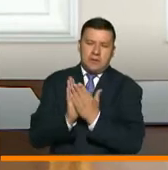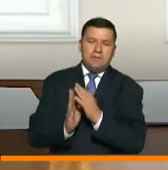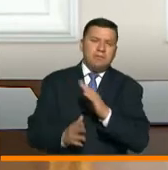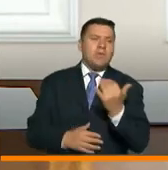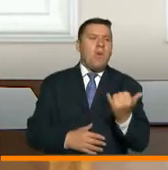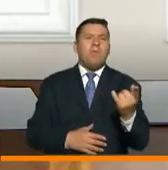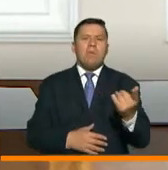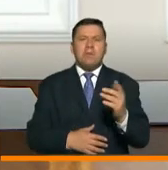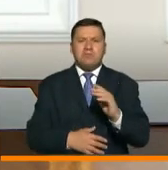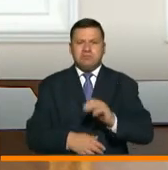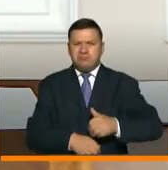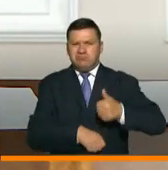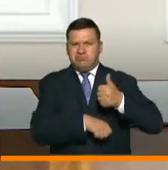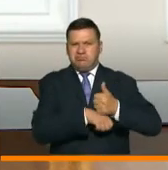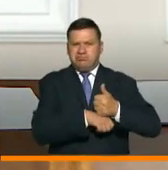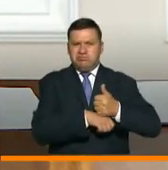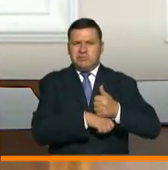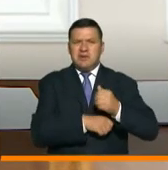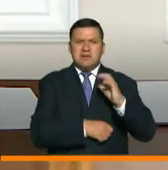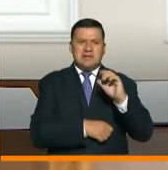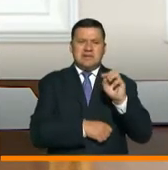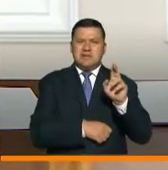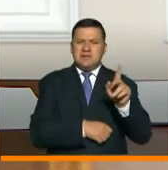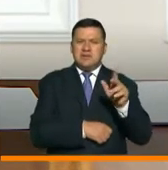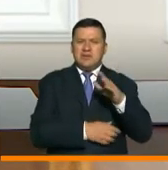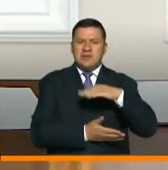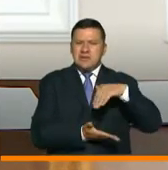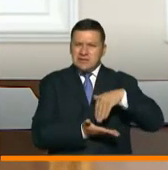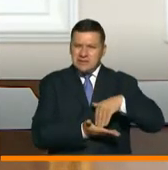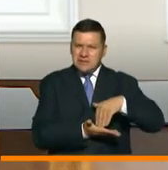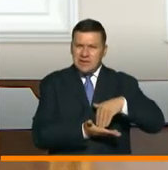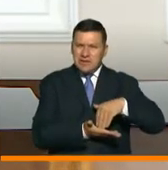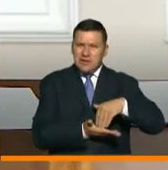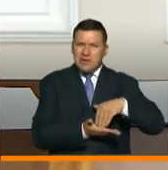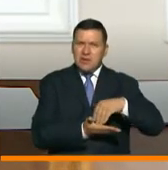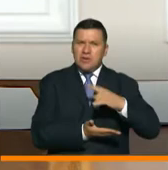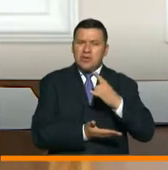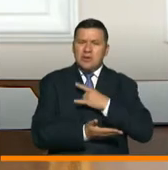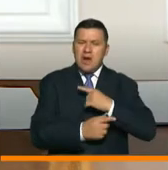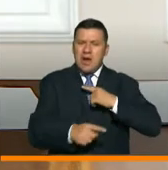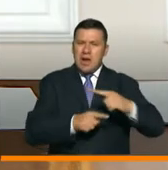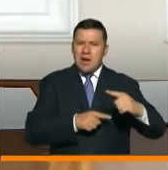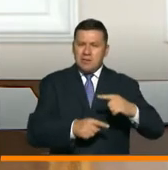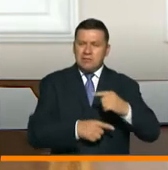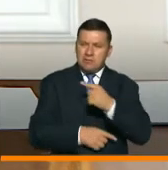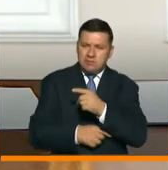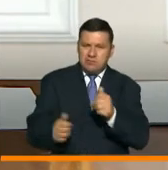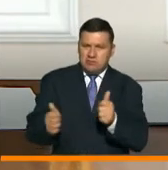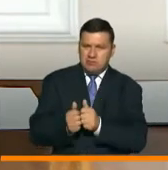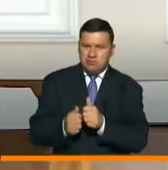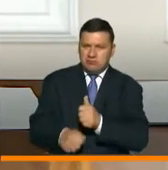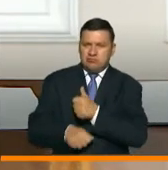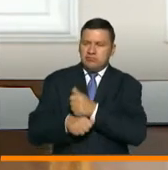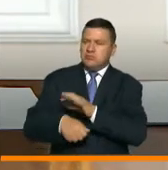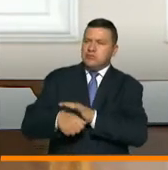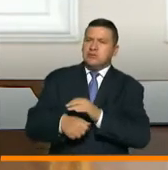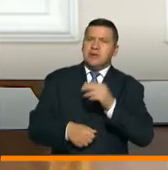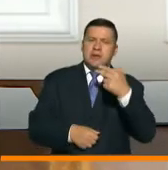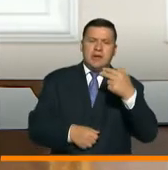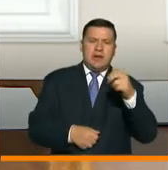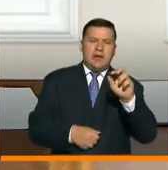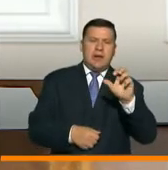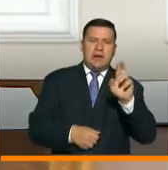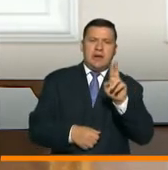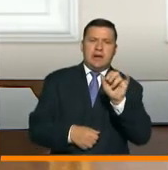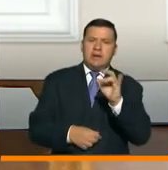Y está con nosotros el señor rector del CESA, del Centro de Superior de Administración. Doctor Henry Bradford,